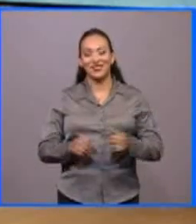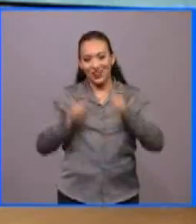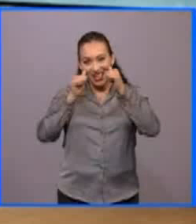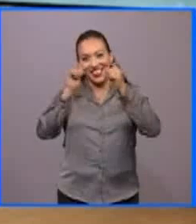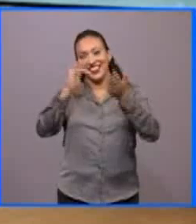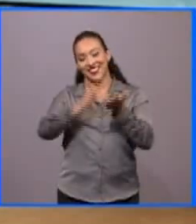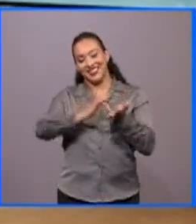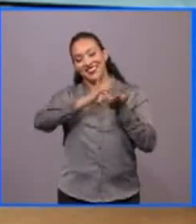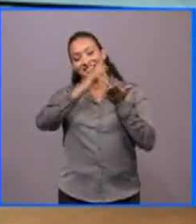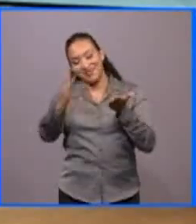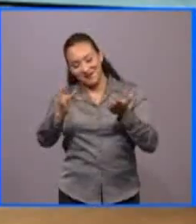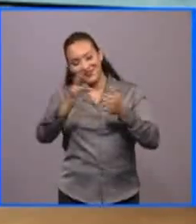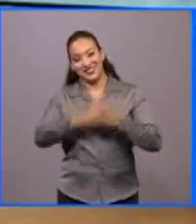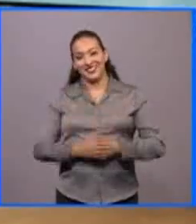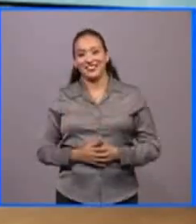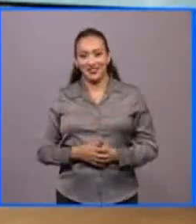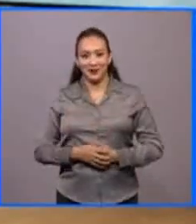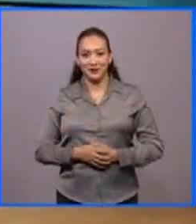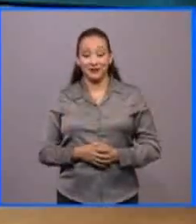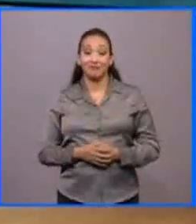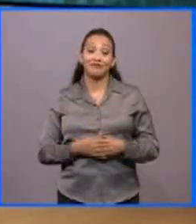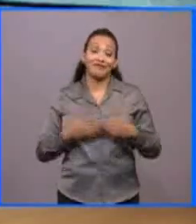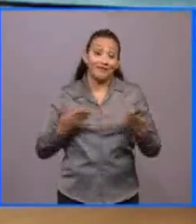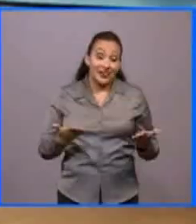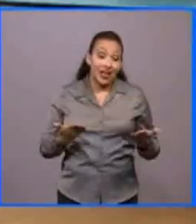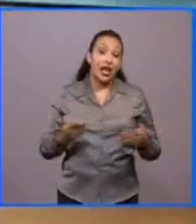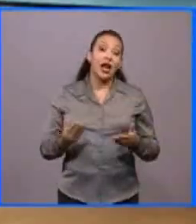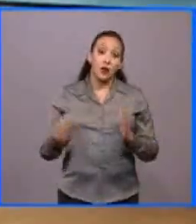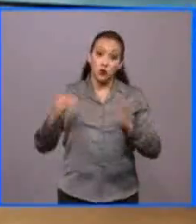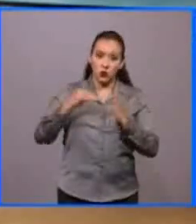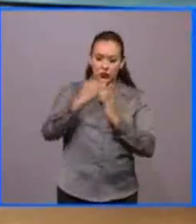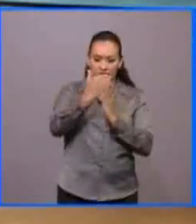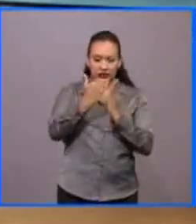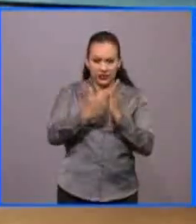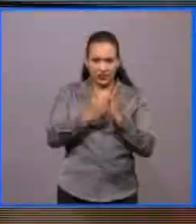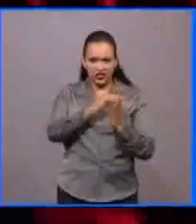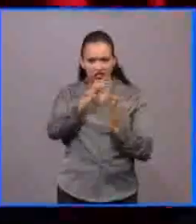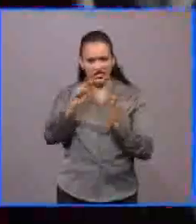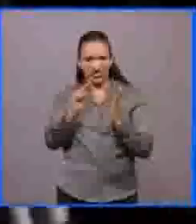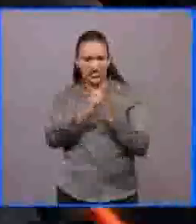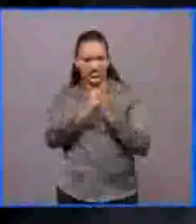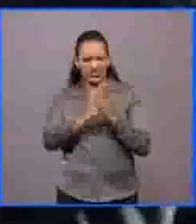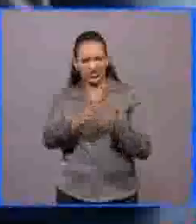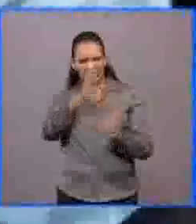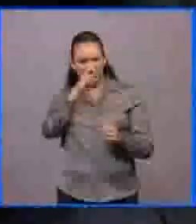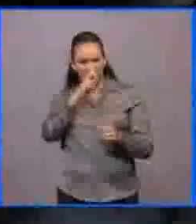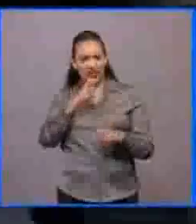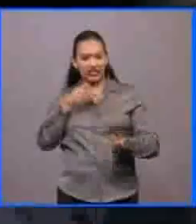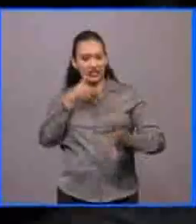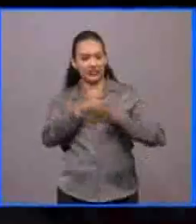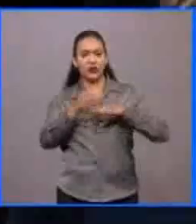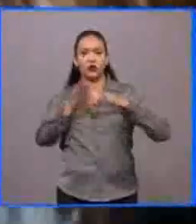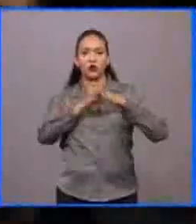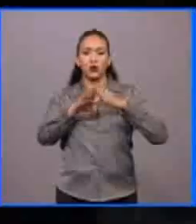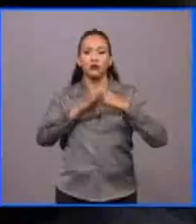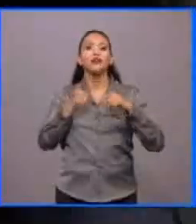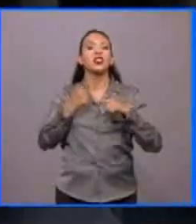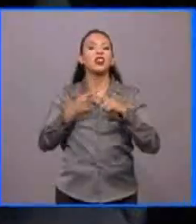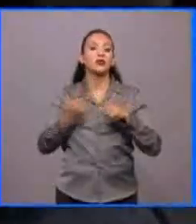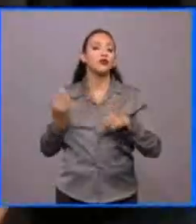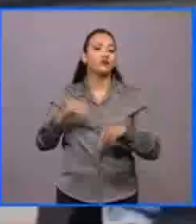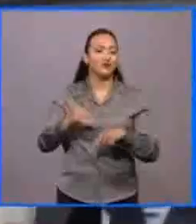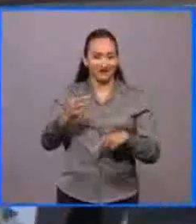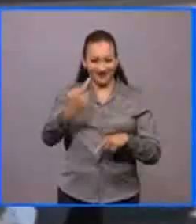Agradecemos que continúe en este espacio de noticias. A pesar de las políticas antiinmigrantes implementadas por la administración Trump,